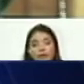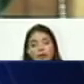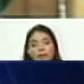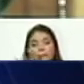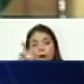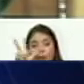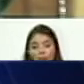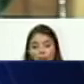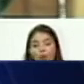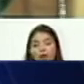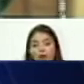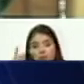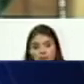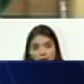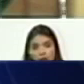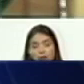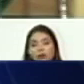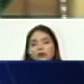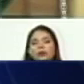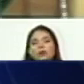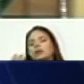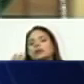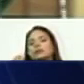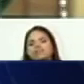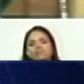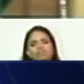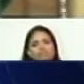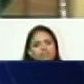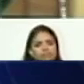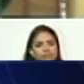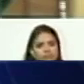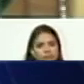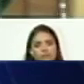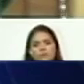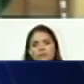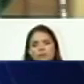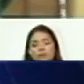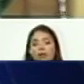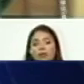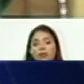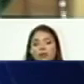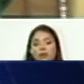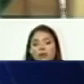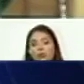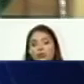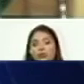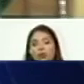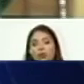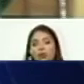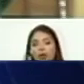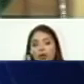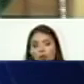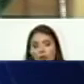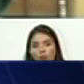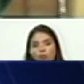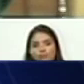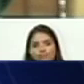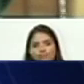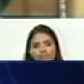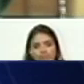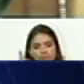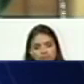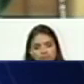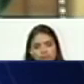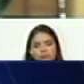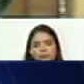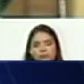el día de ayer, en su sesión extraordinaria del 18 de julio, las siguientes medidas y